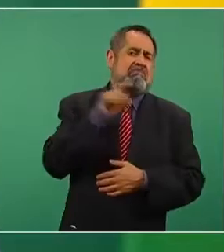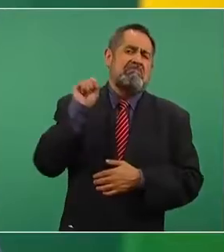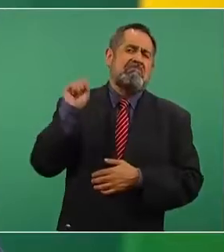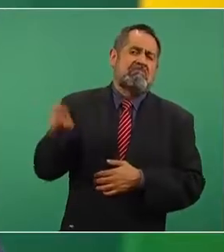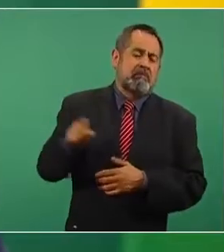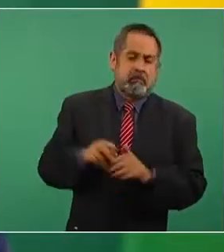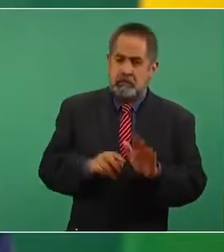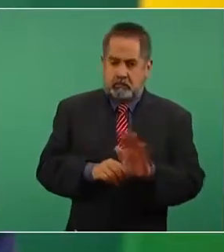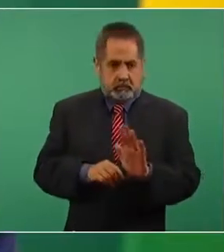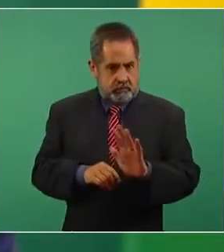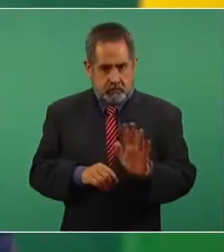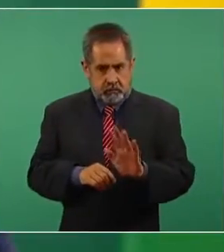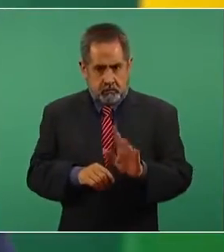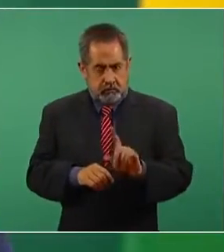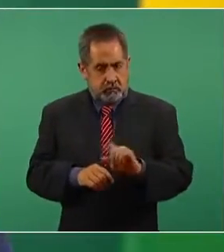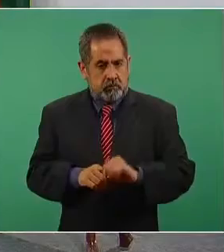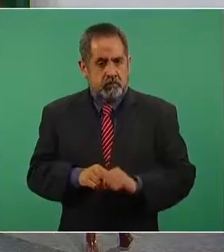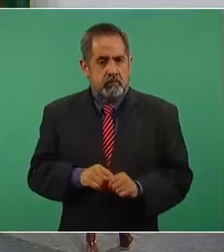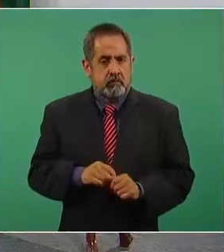como